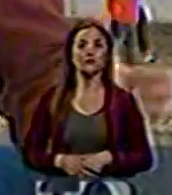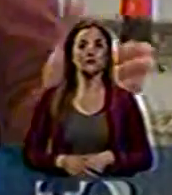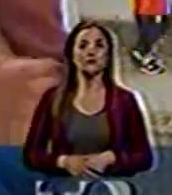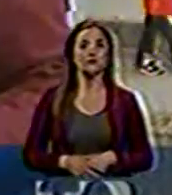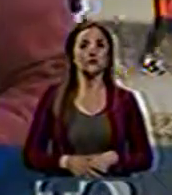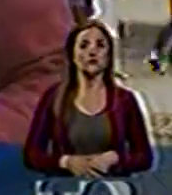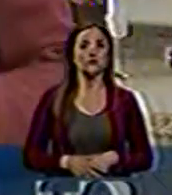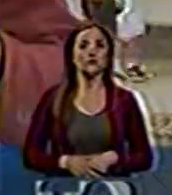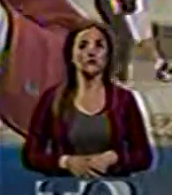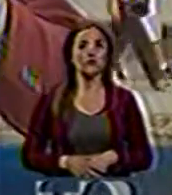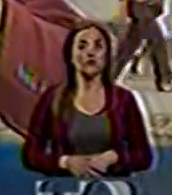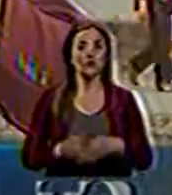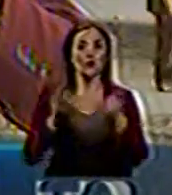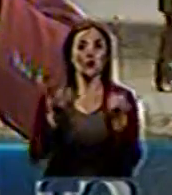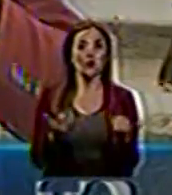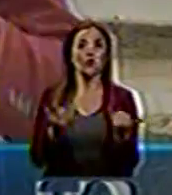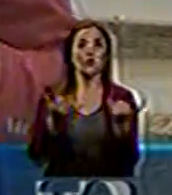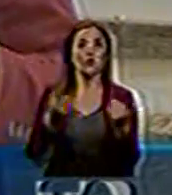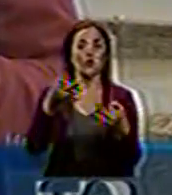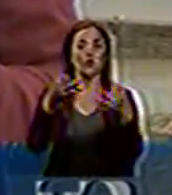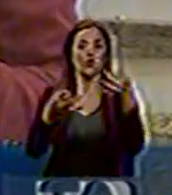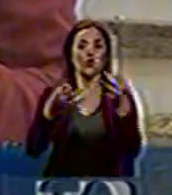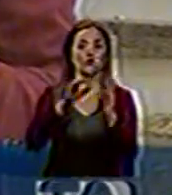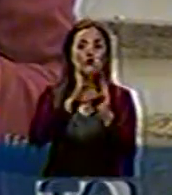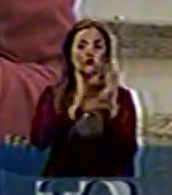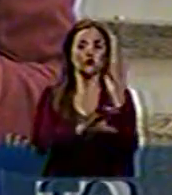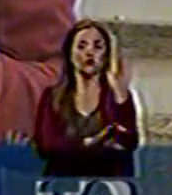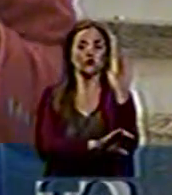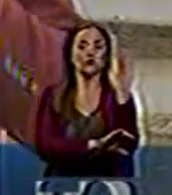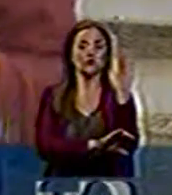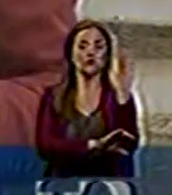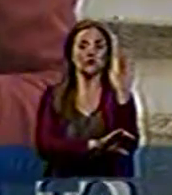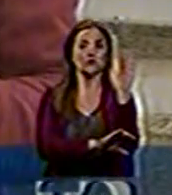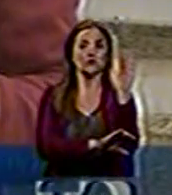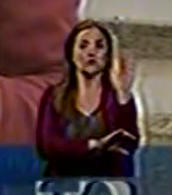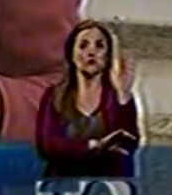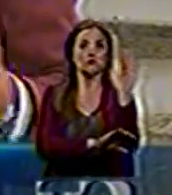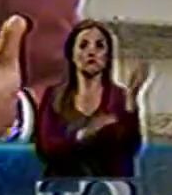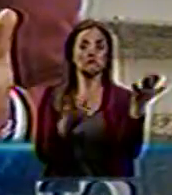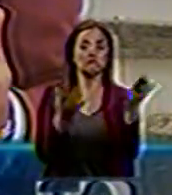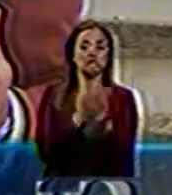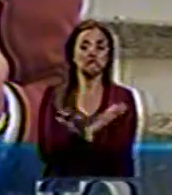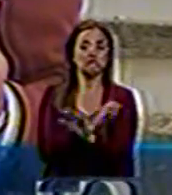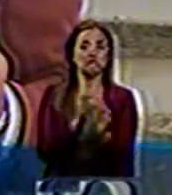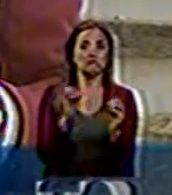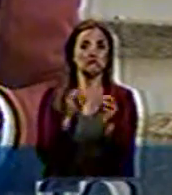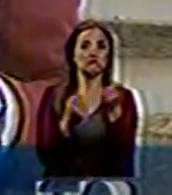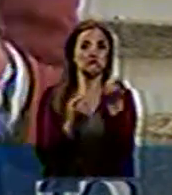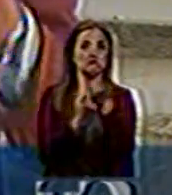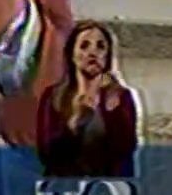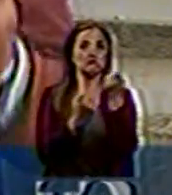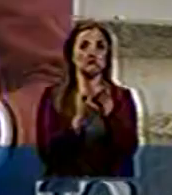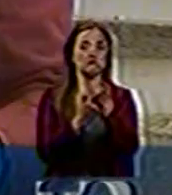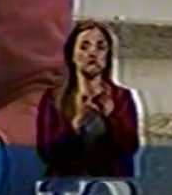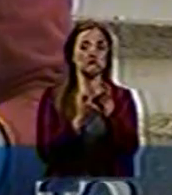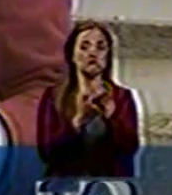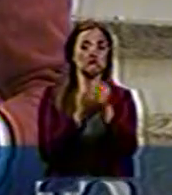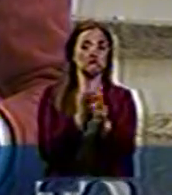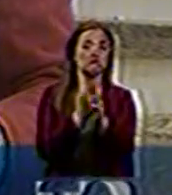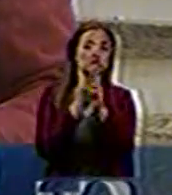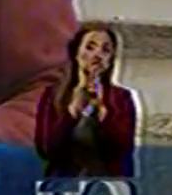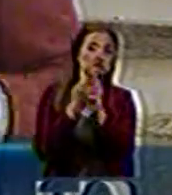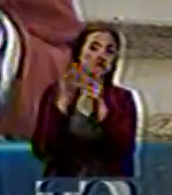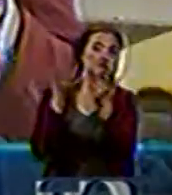A partir de este momento, la Corte Constitucional queda acéfala y, por tanto, como consecuencia de